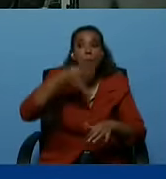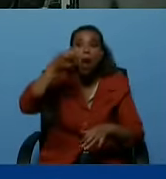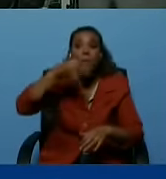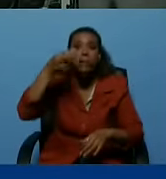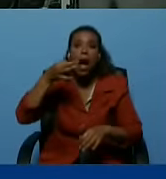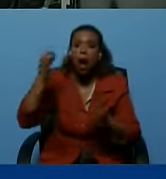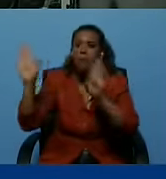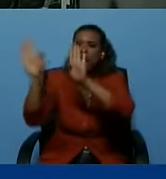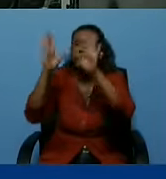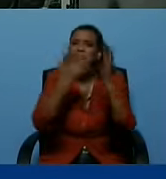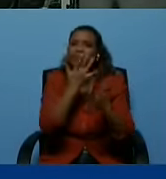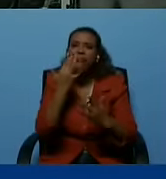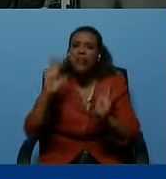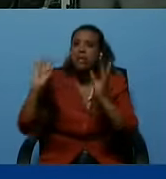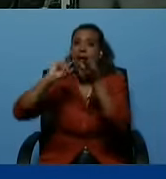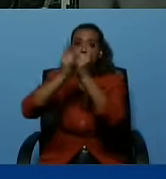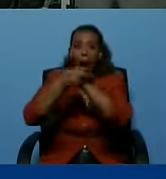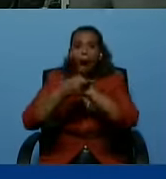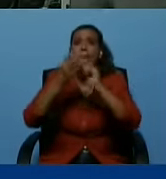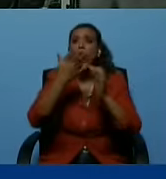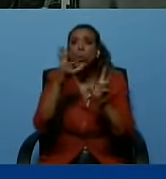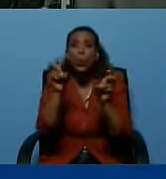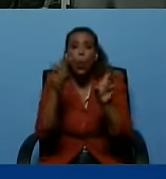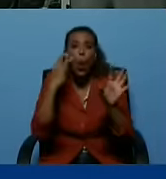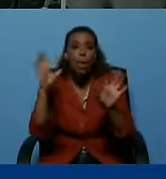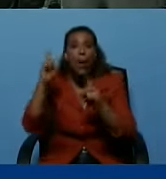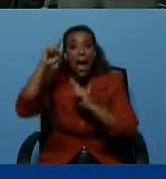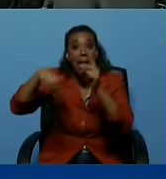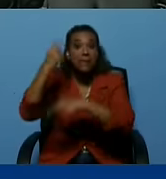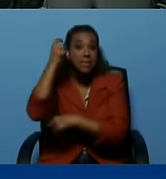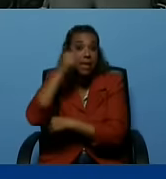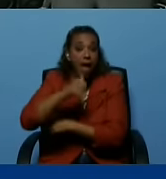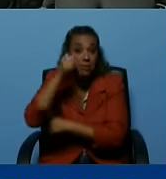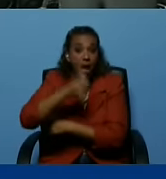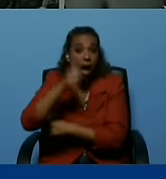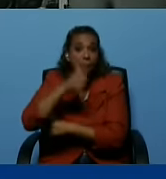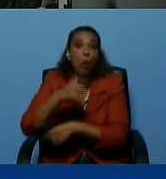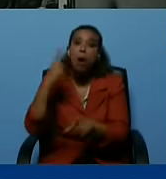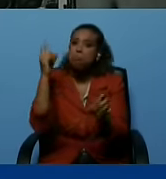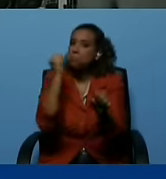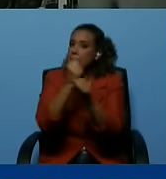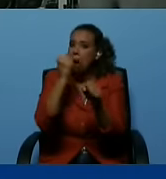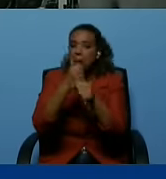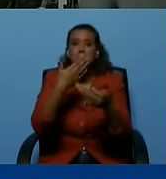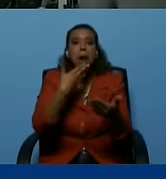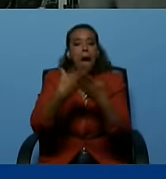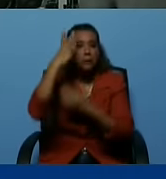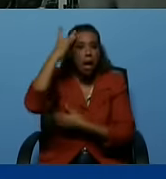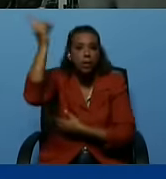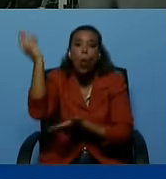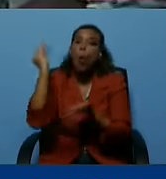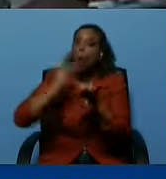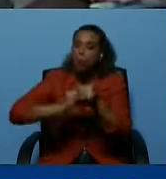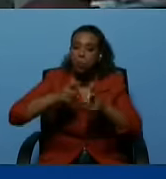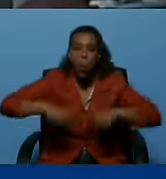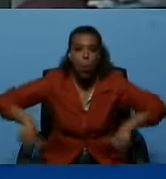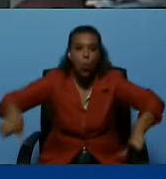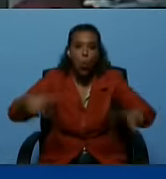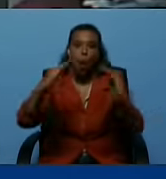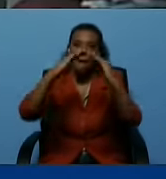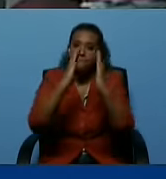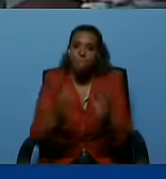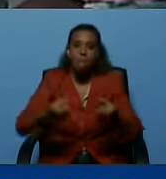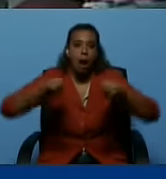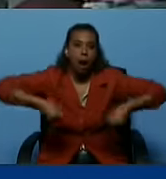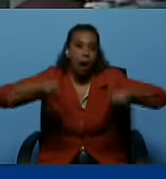poner los vidrios y ya como ya han dicho los otros compañeros, ya el día sábado estábamos laborando, gracias a Dios, aquí otra vez en nuestro espacio. Nuestro